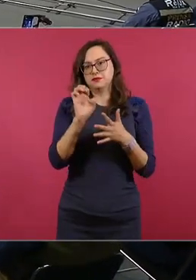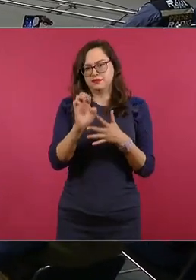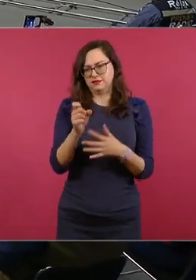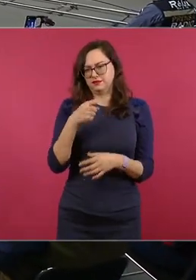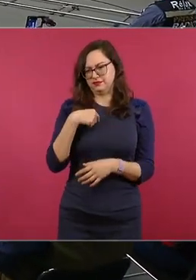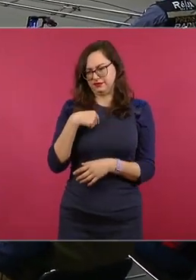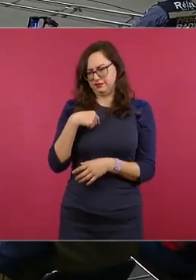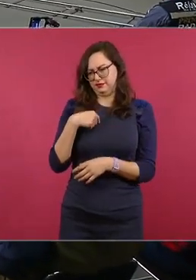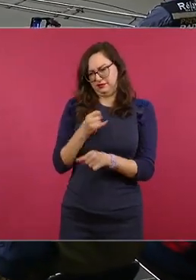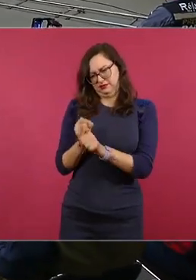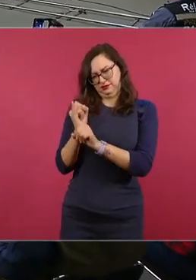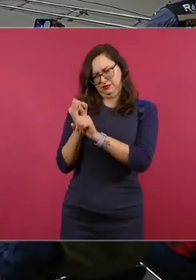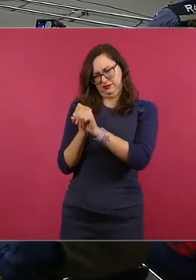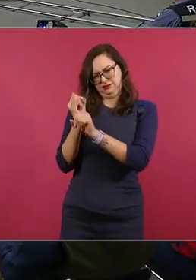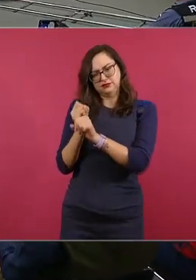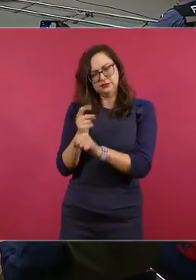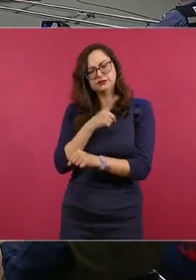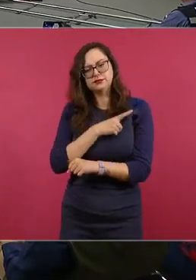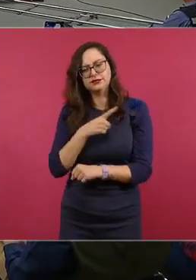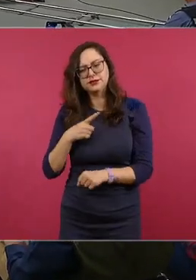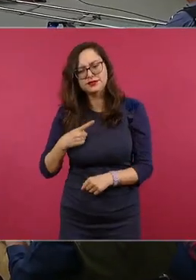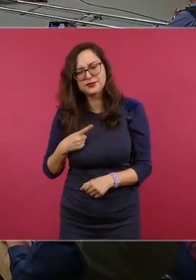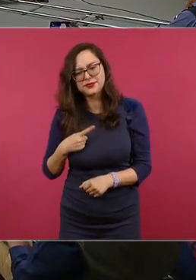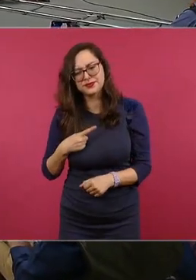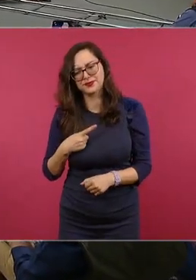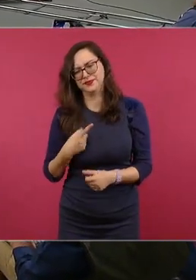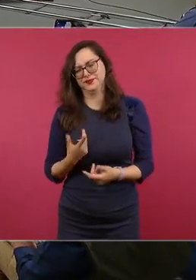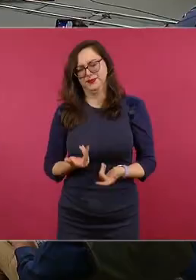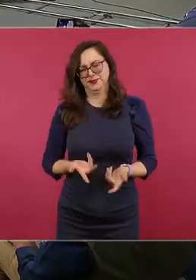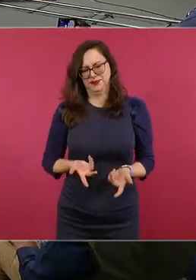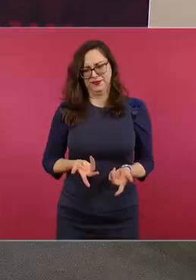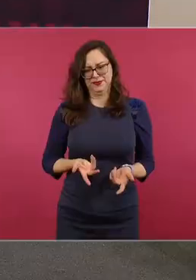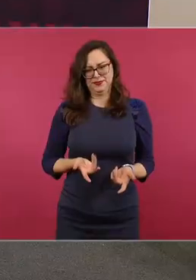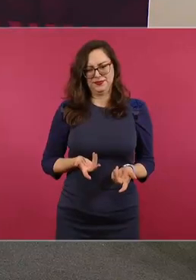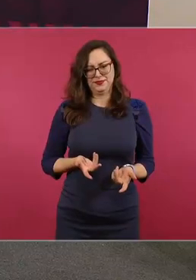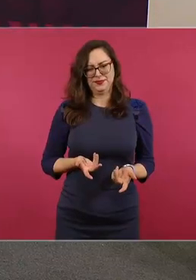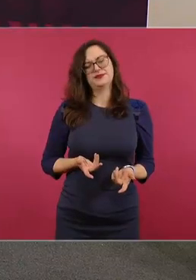Ayer yo mismo, o sea, les confieso,